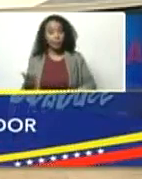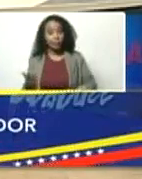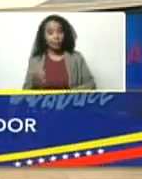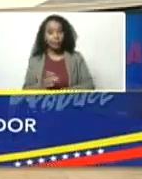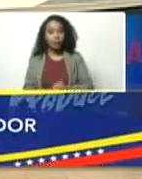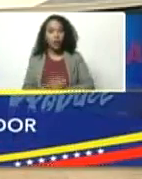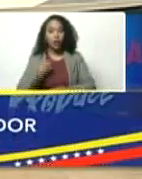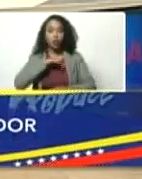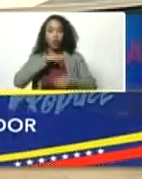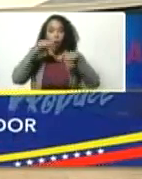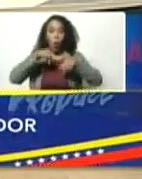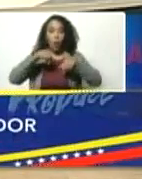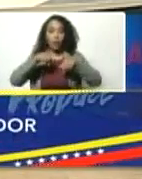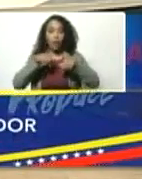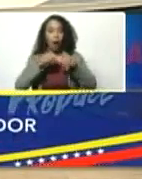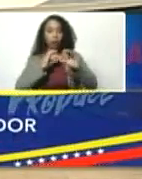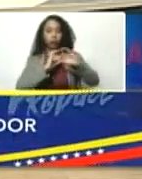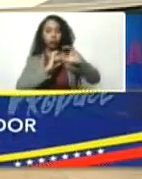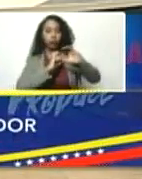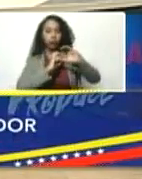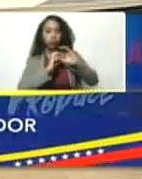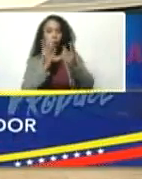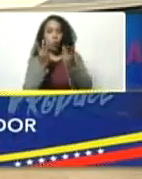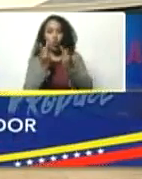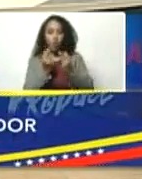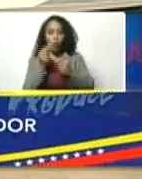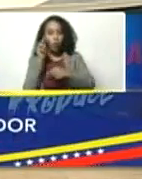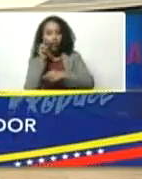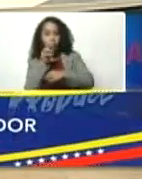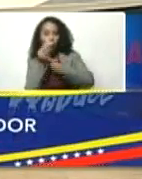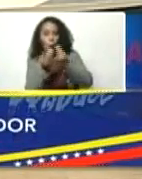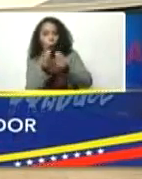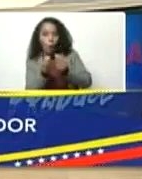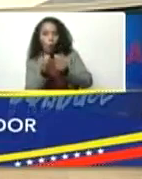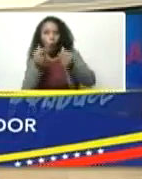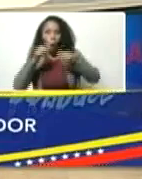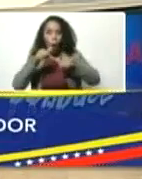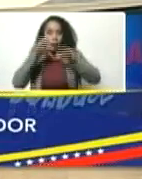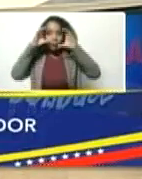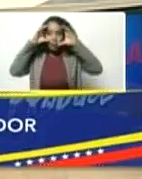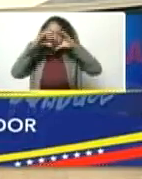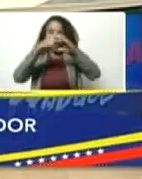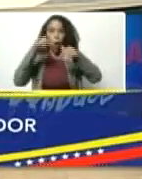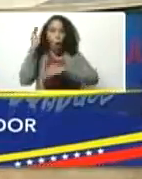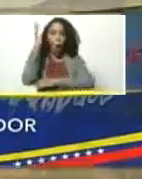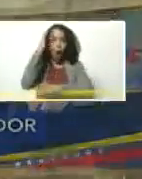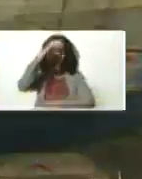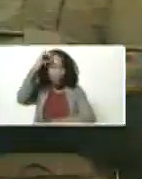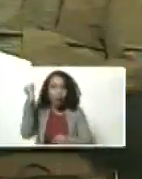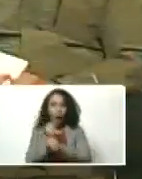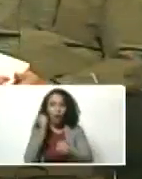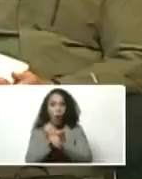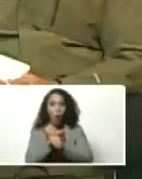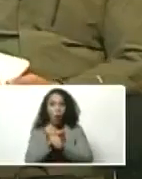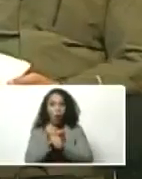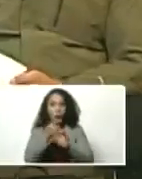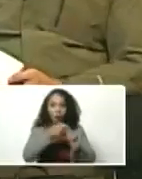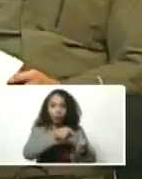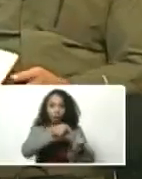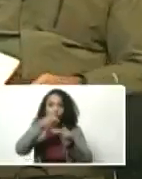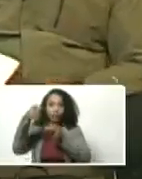Estábamos ahorita conversando, viendo los números. Hoy vamos a dedicar esta jornada de trabajo a la